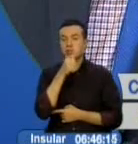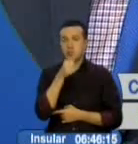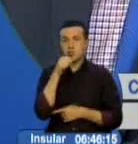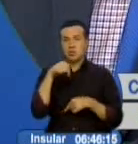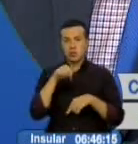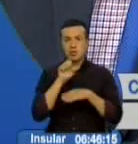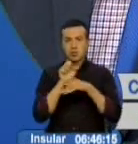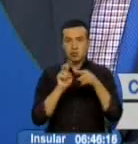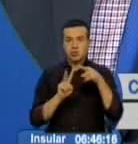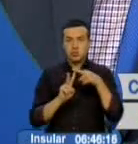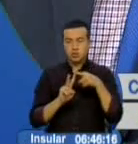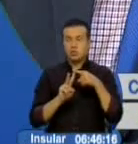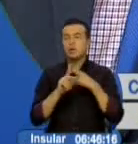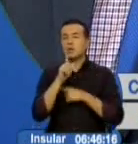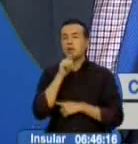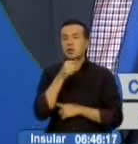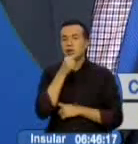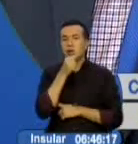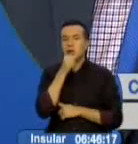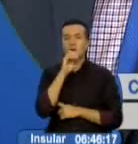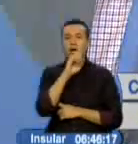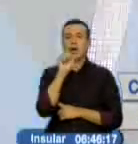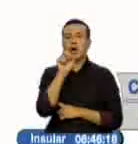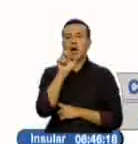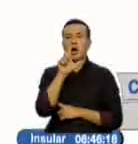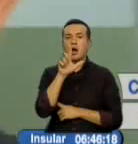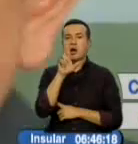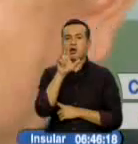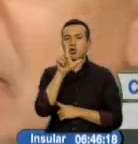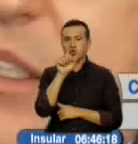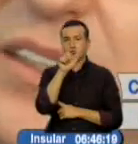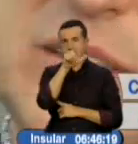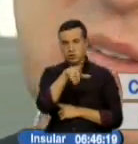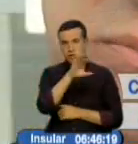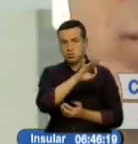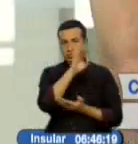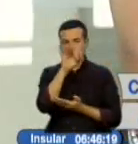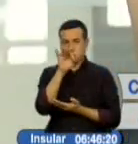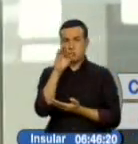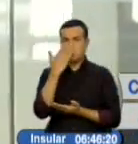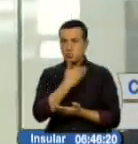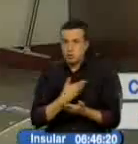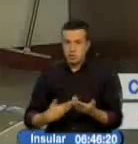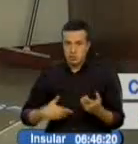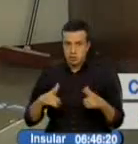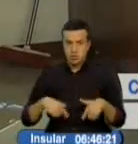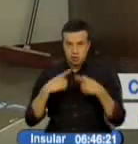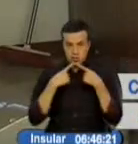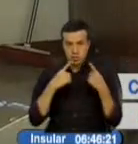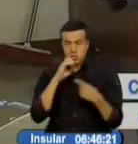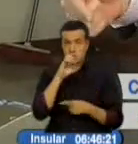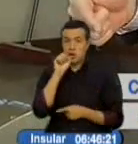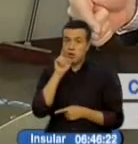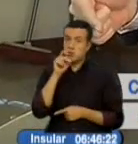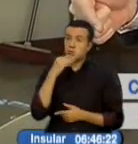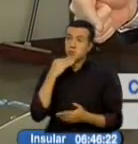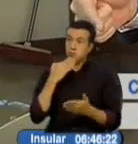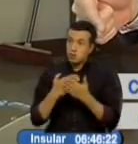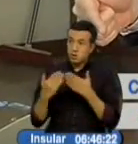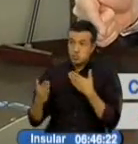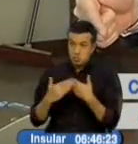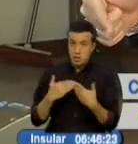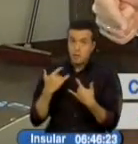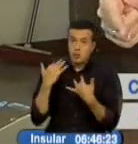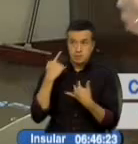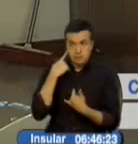Pensamiento Crítico de Ecuador TV, que es conducido por Carlos Rabascal, otra de las personas mencionadas por el primer mandatario. Rabascal agradece la invitación pública,